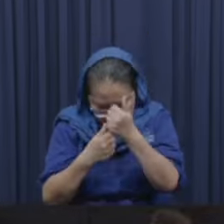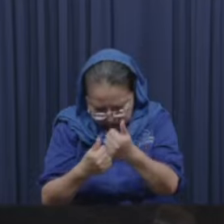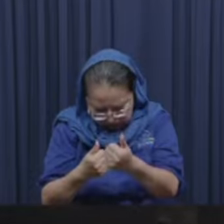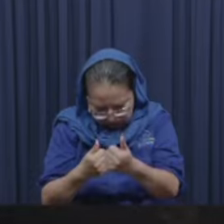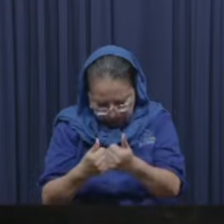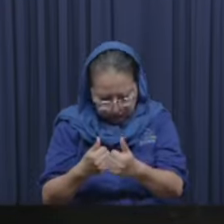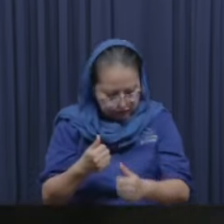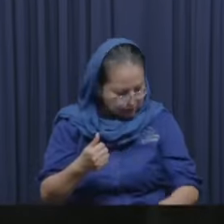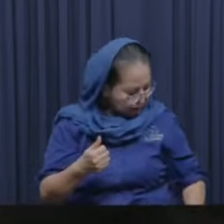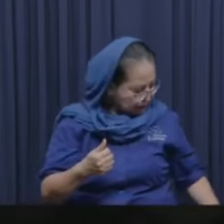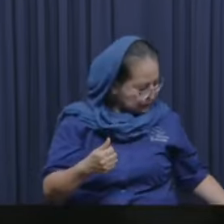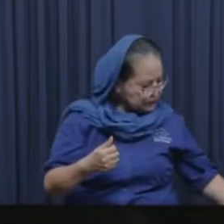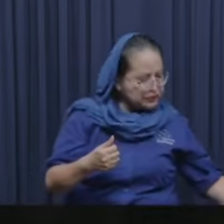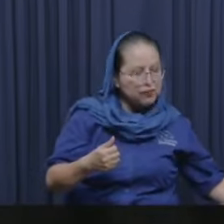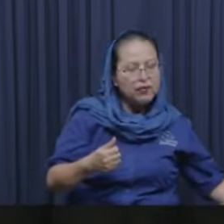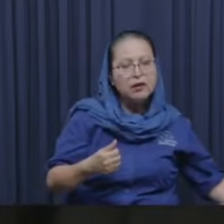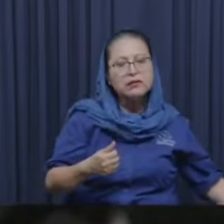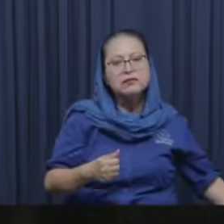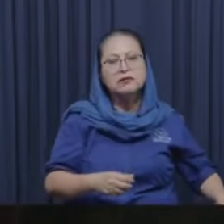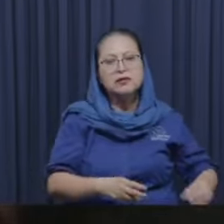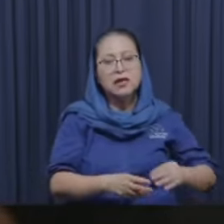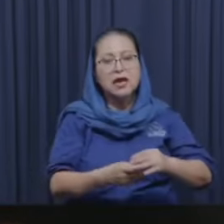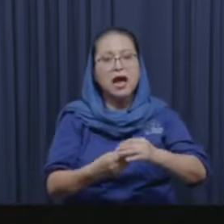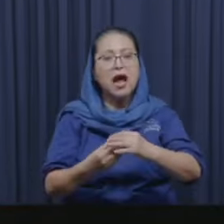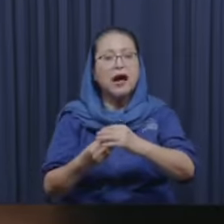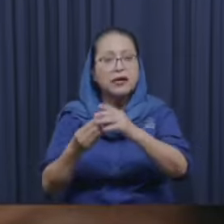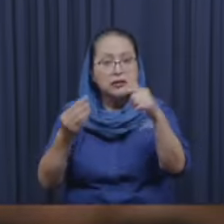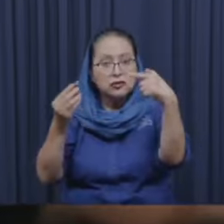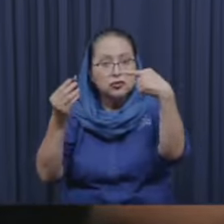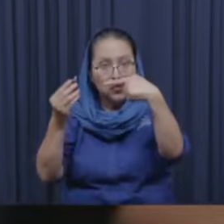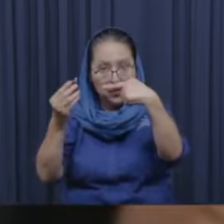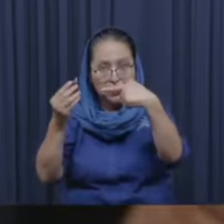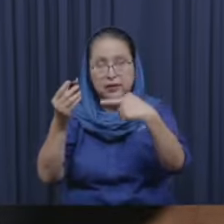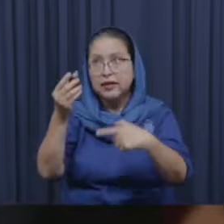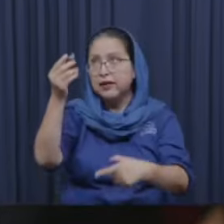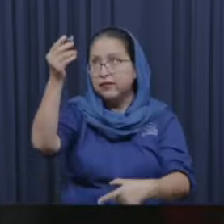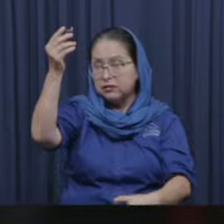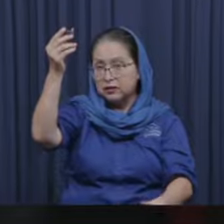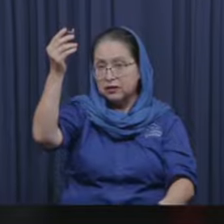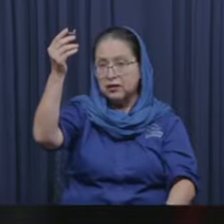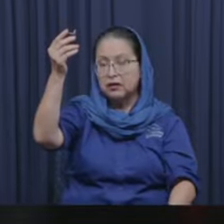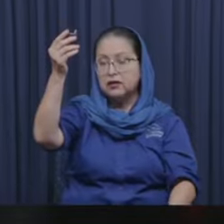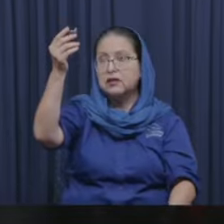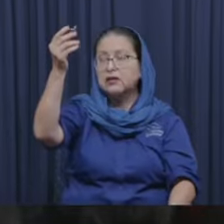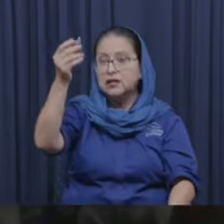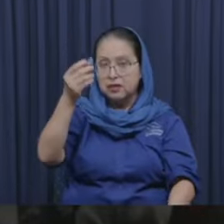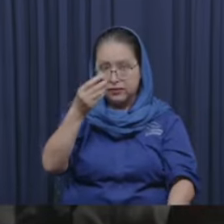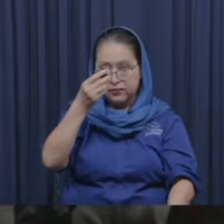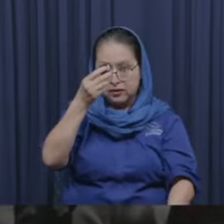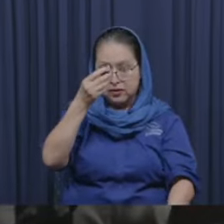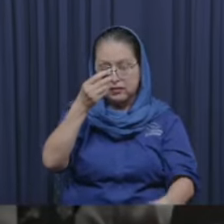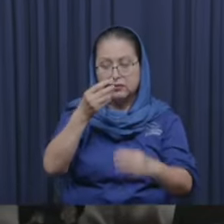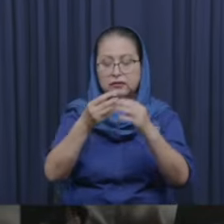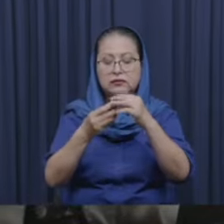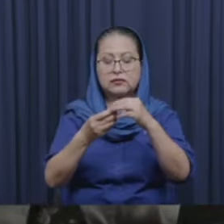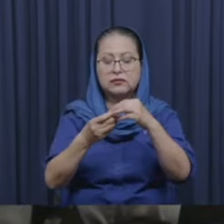levanta tu copa y dile Gracias por la Copa del nuevo pacto en tu sangre bebamos todos en el nombre